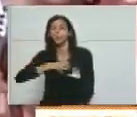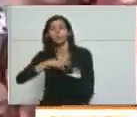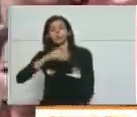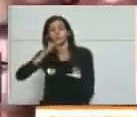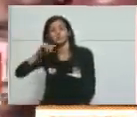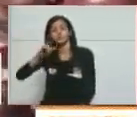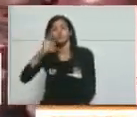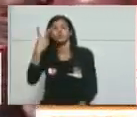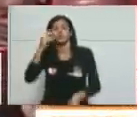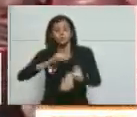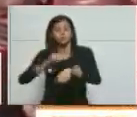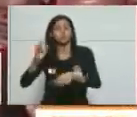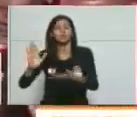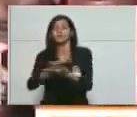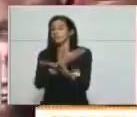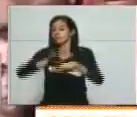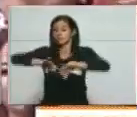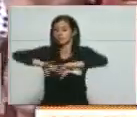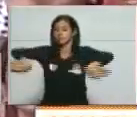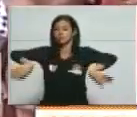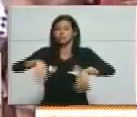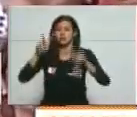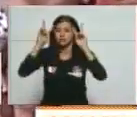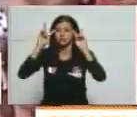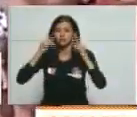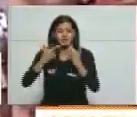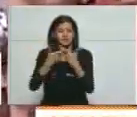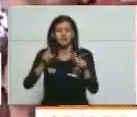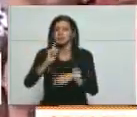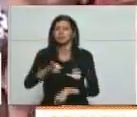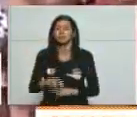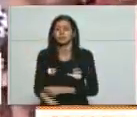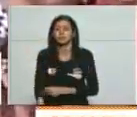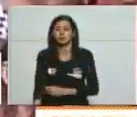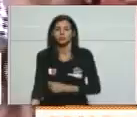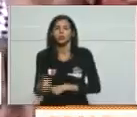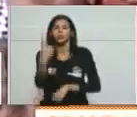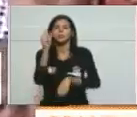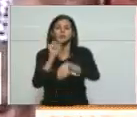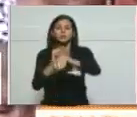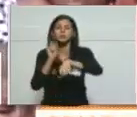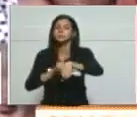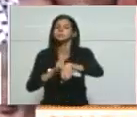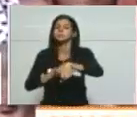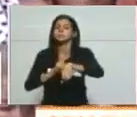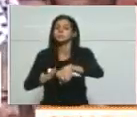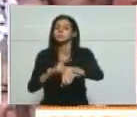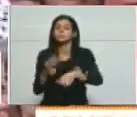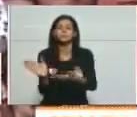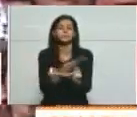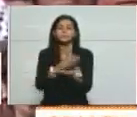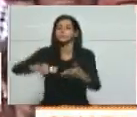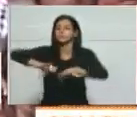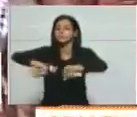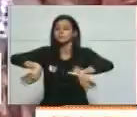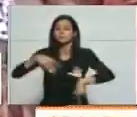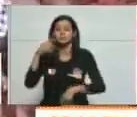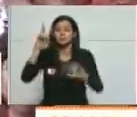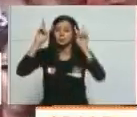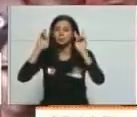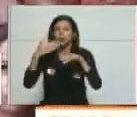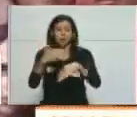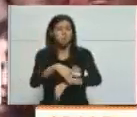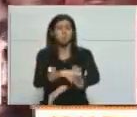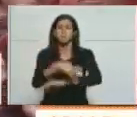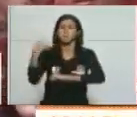Tienen 2 minutos para desistir en su empeño. Les queda 1 minuto. ¿Eh? No, que